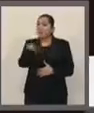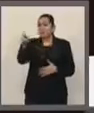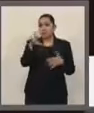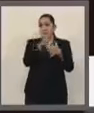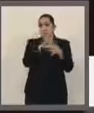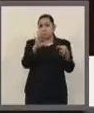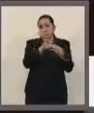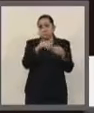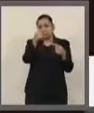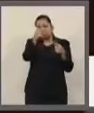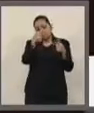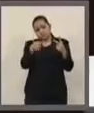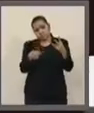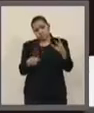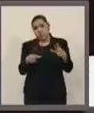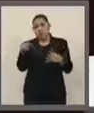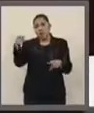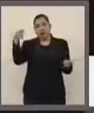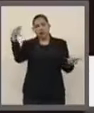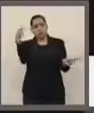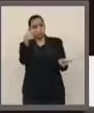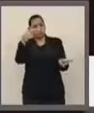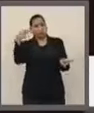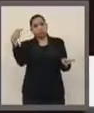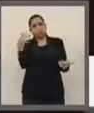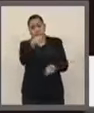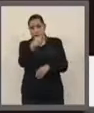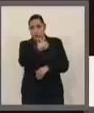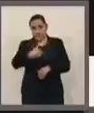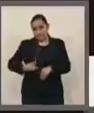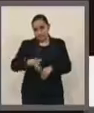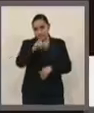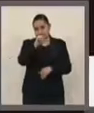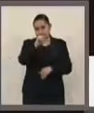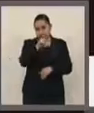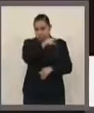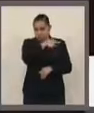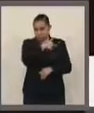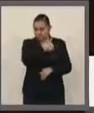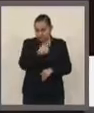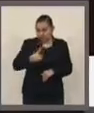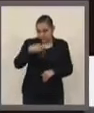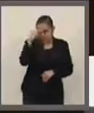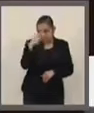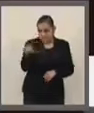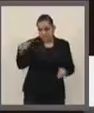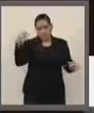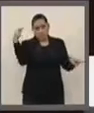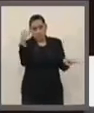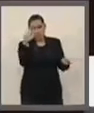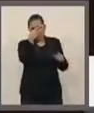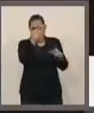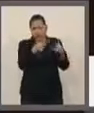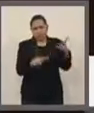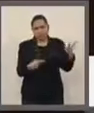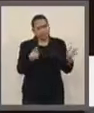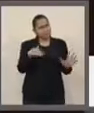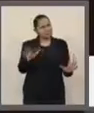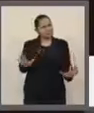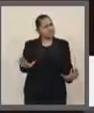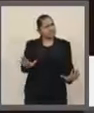al compañero presidente de la República, Andrés Manuel López Obrador. Compañero presidente es un hombre